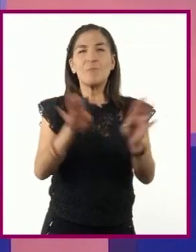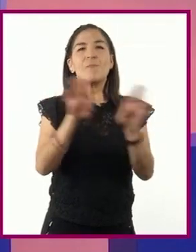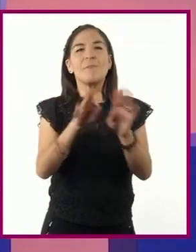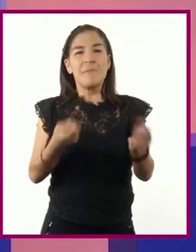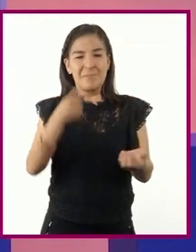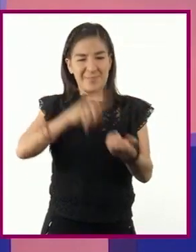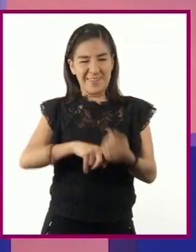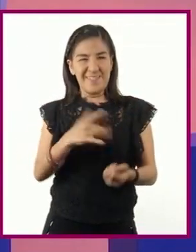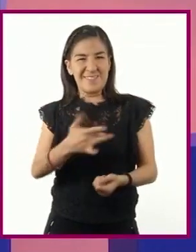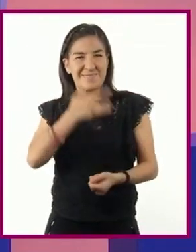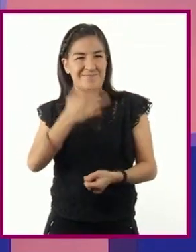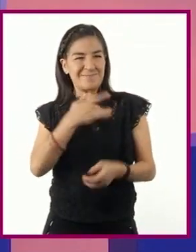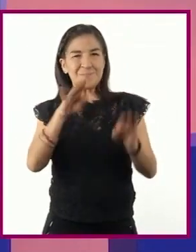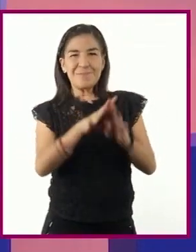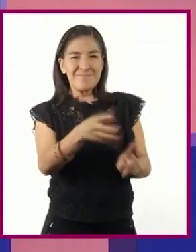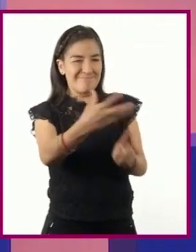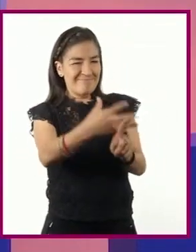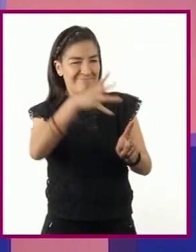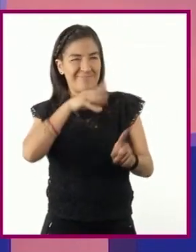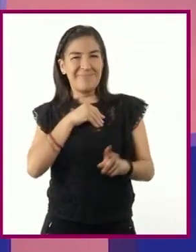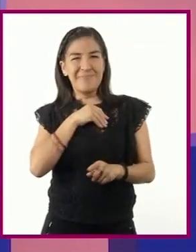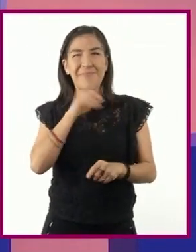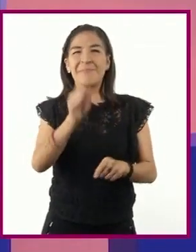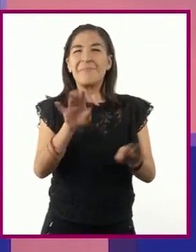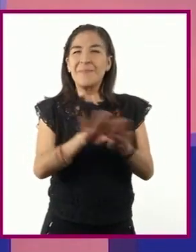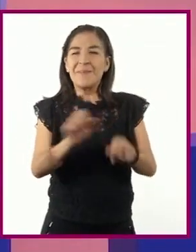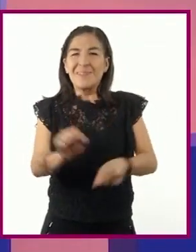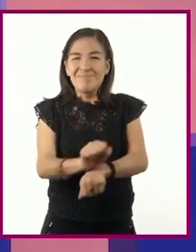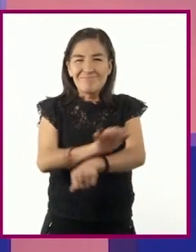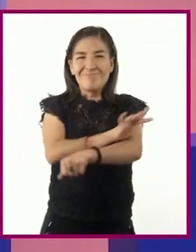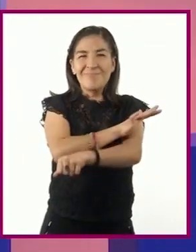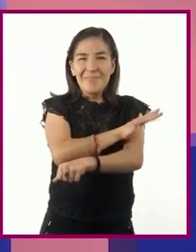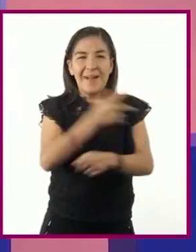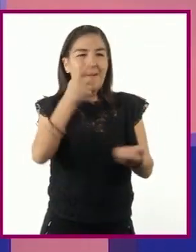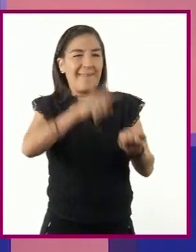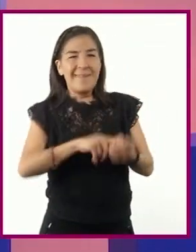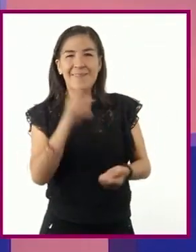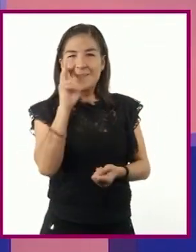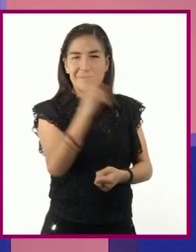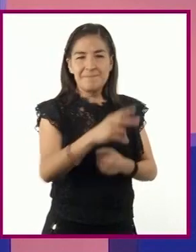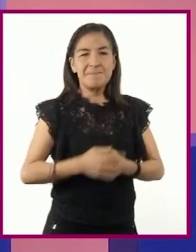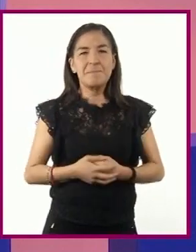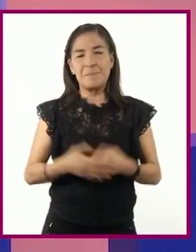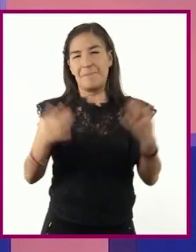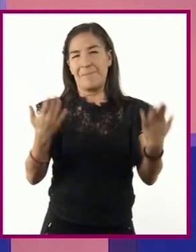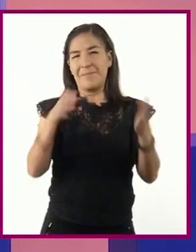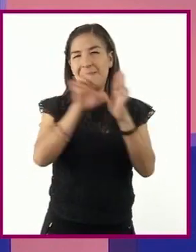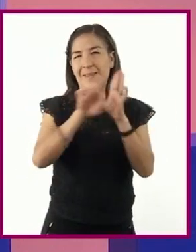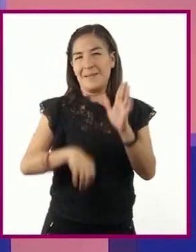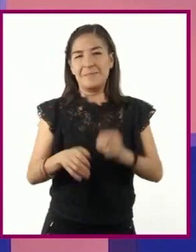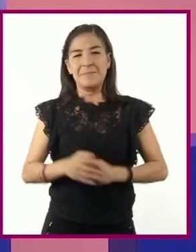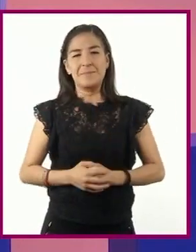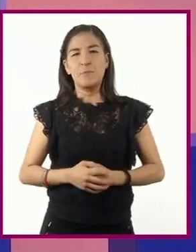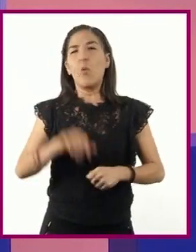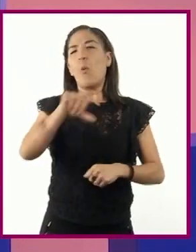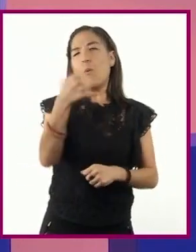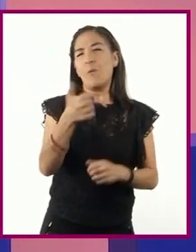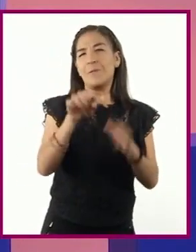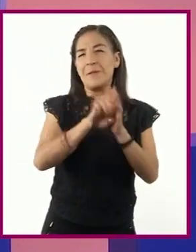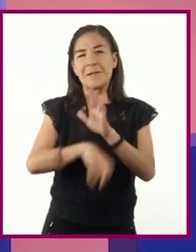transmita alguna emoción, pues depende del momento en que observamos. ¿Podemos ver otro